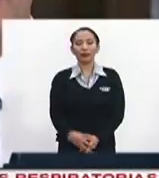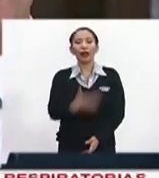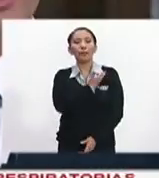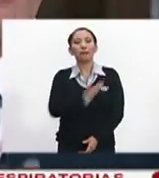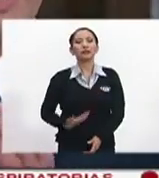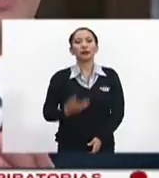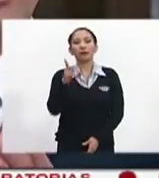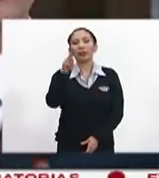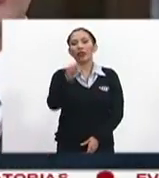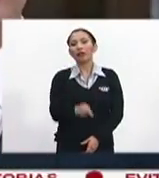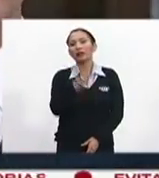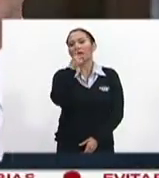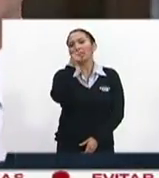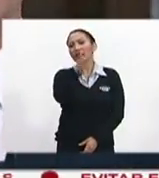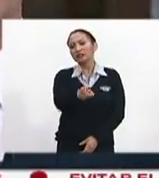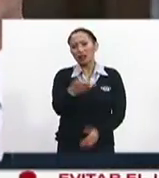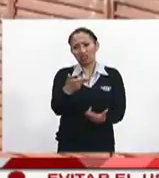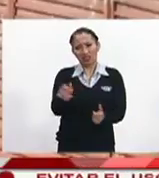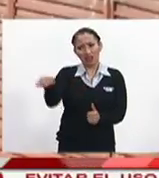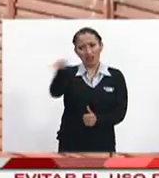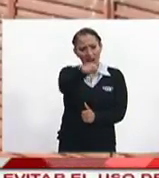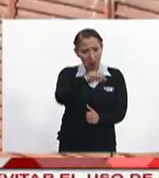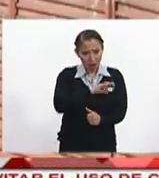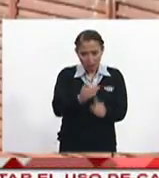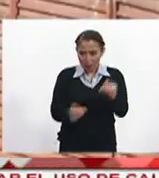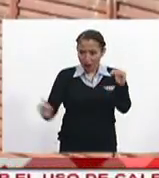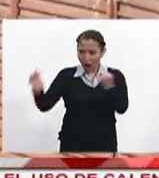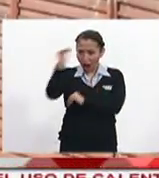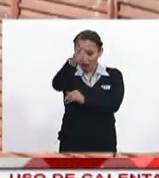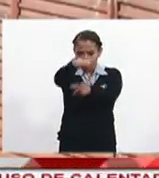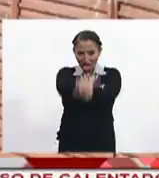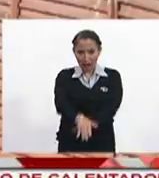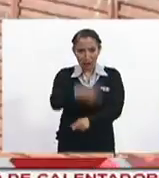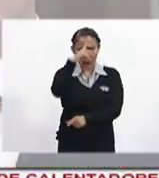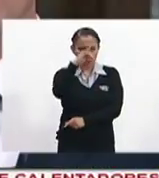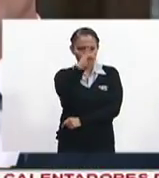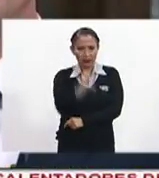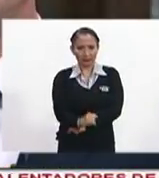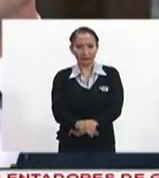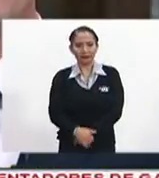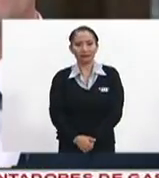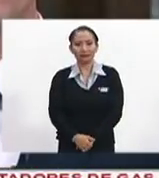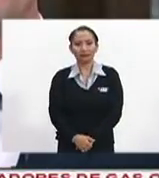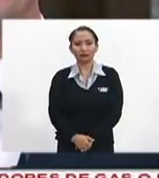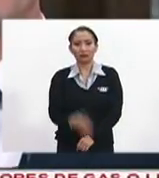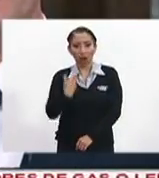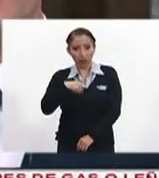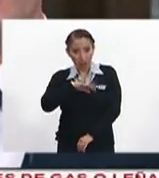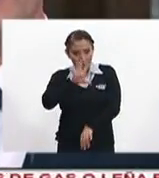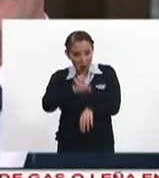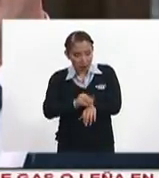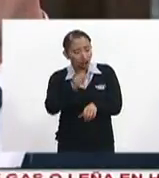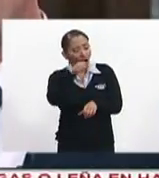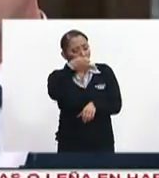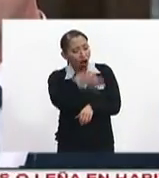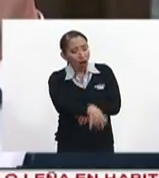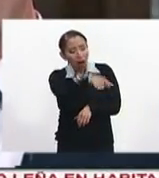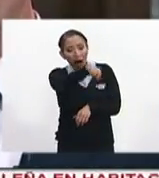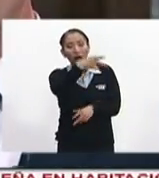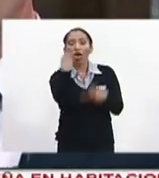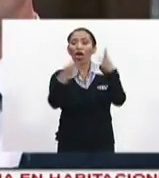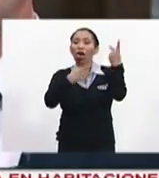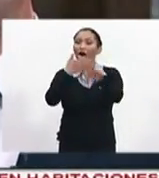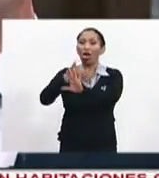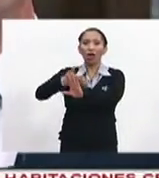El presidente Enrique Peña Nieto aseguró que nada ni nadie está por encima de la dignidad de México. No vamos a permitir que la